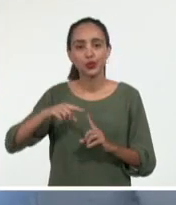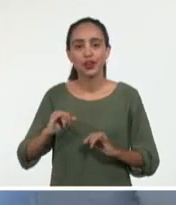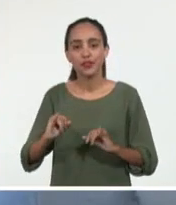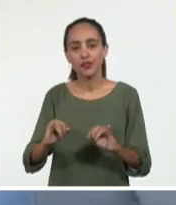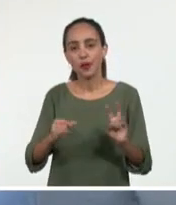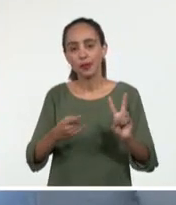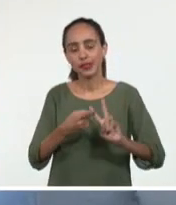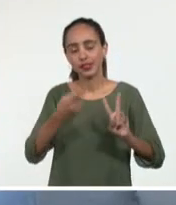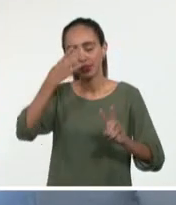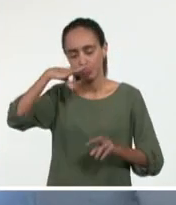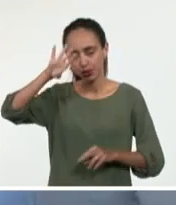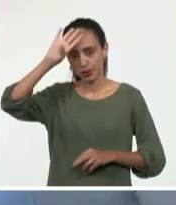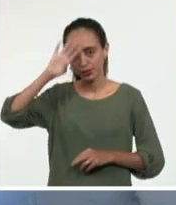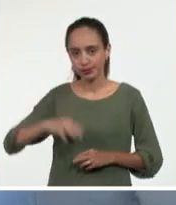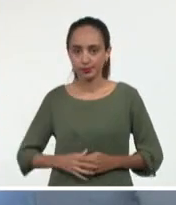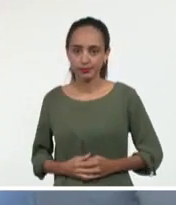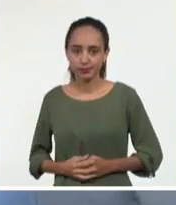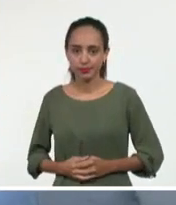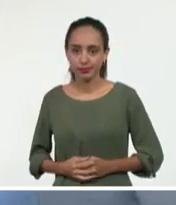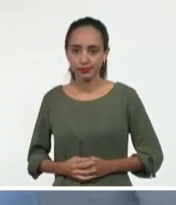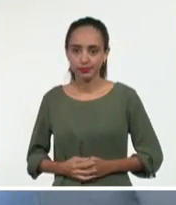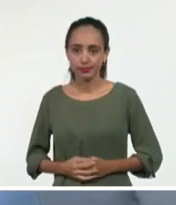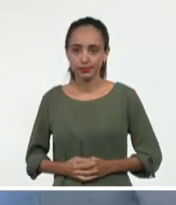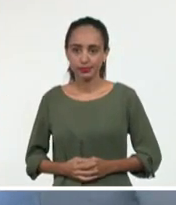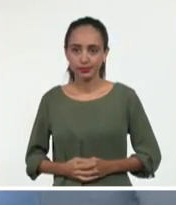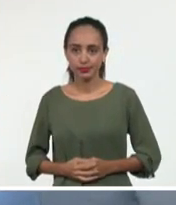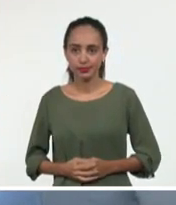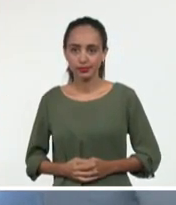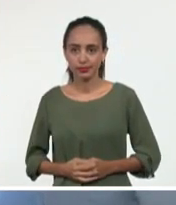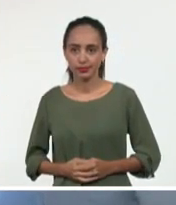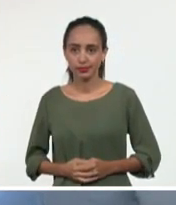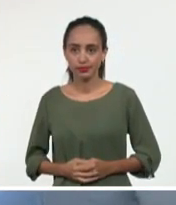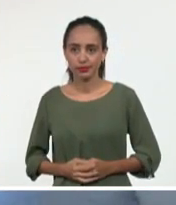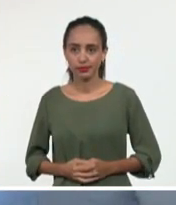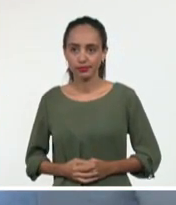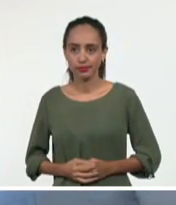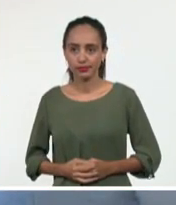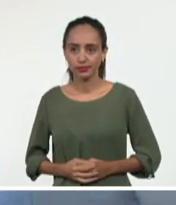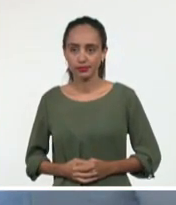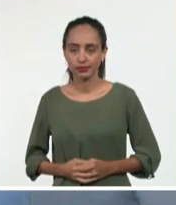camarógrafo Frank Quintana y Gianni López Brito, Sistema Informativo de la Televisión Cubana.